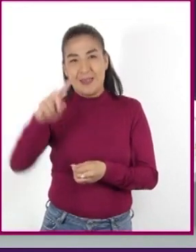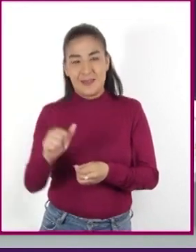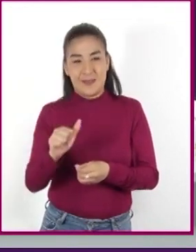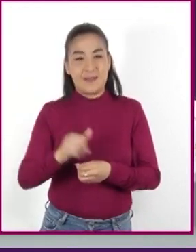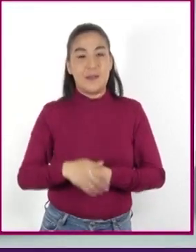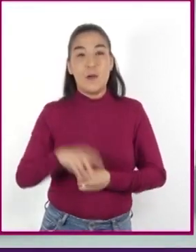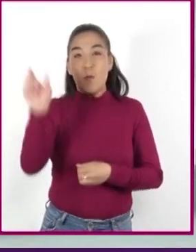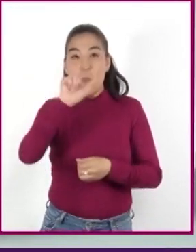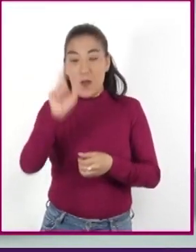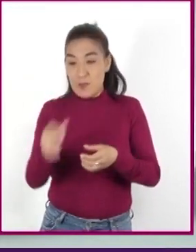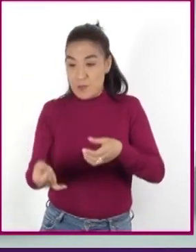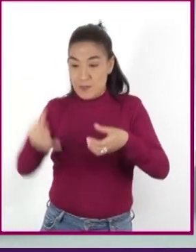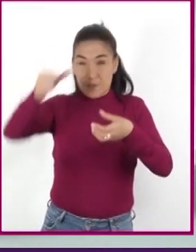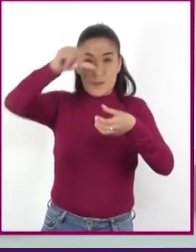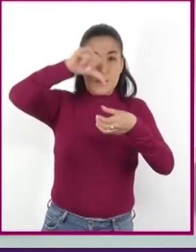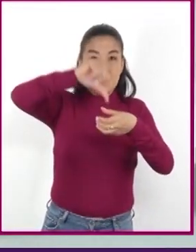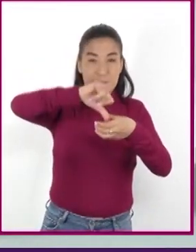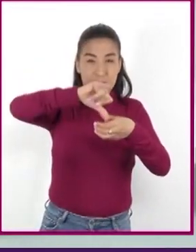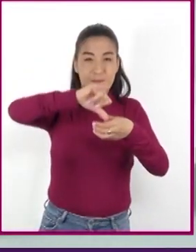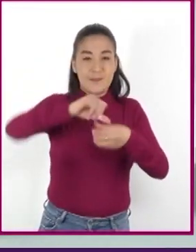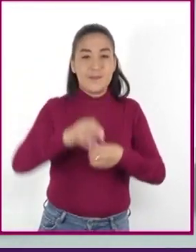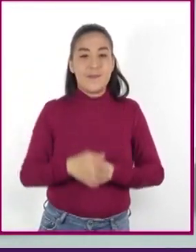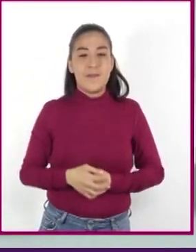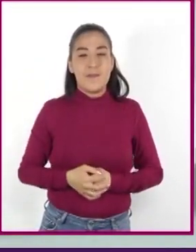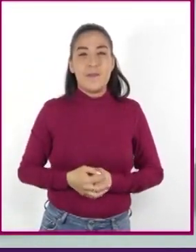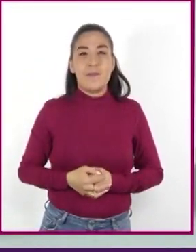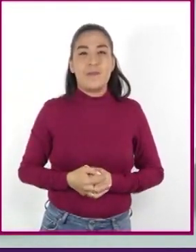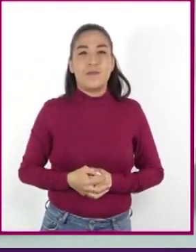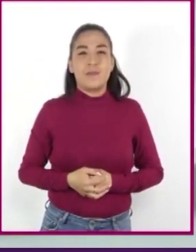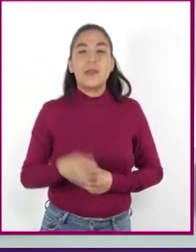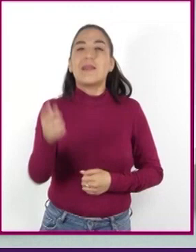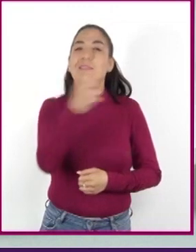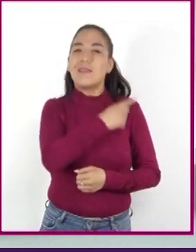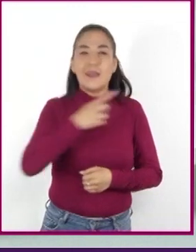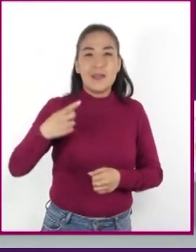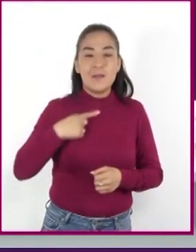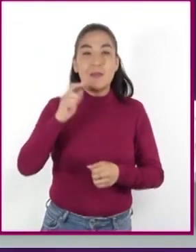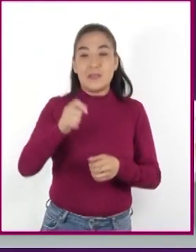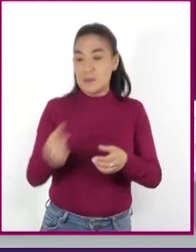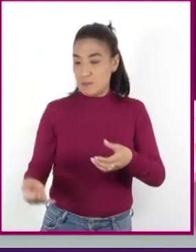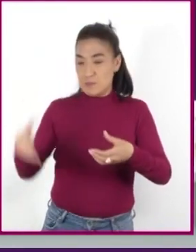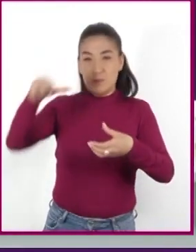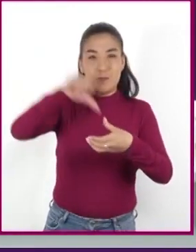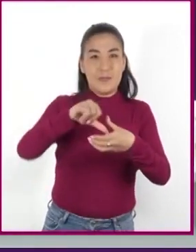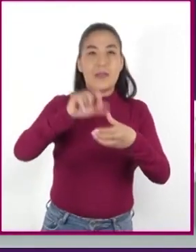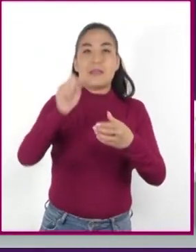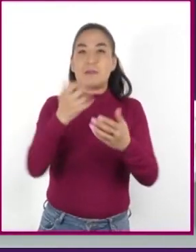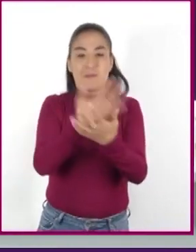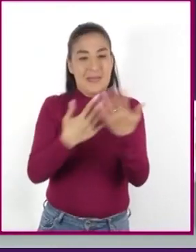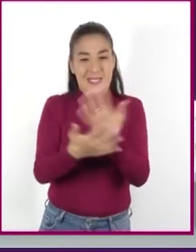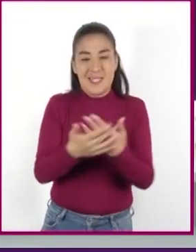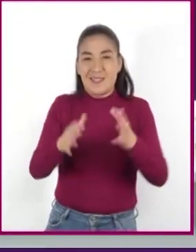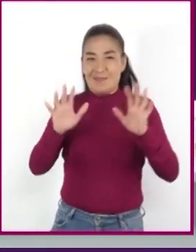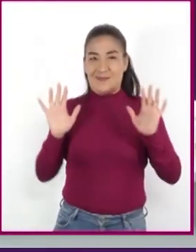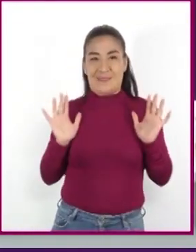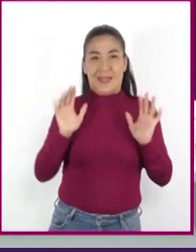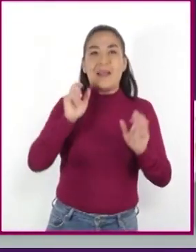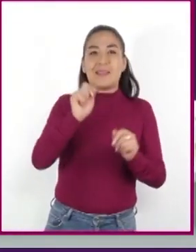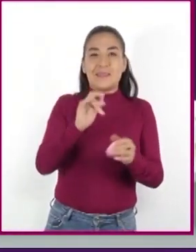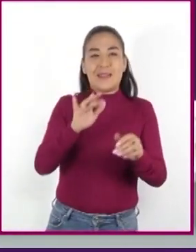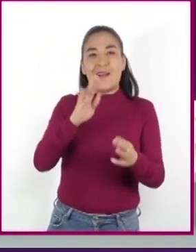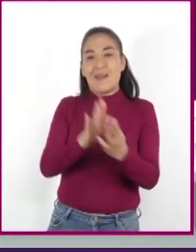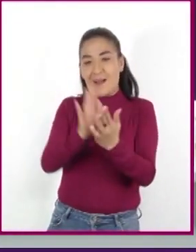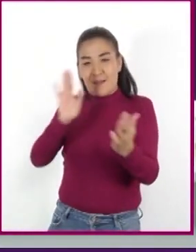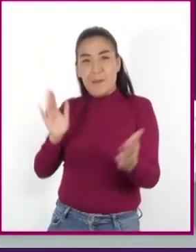Al introducir la disolución, debemos de alejar rápidamente nuestra mano para que no